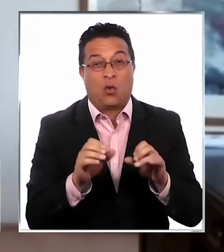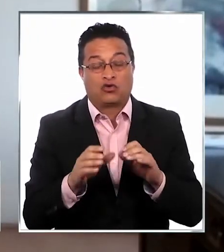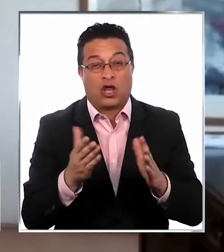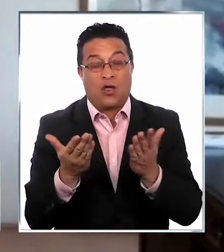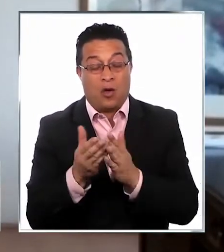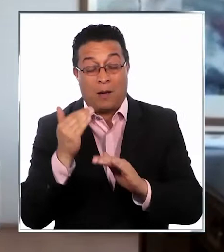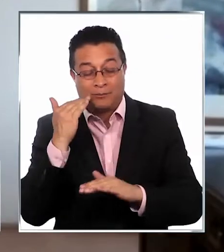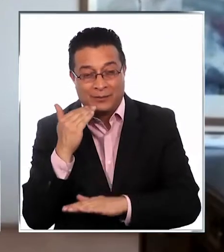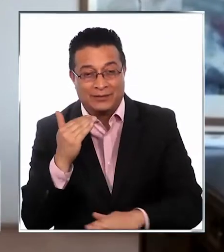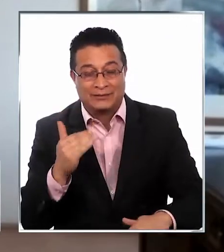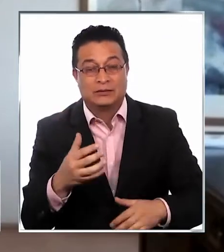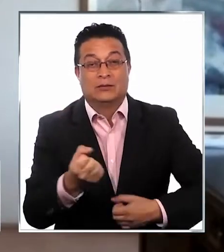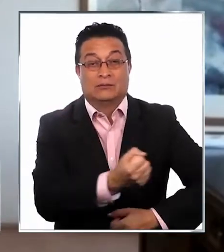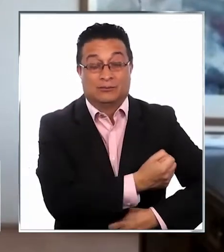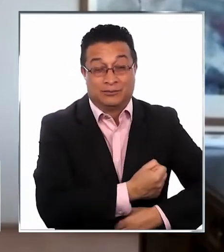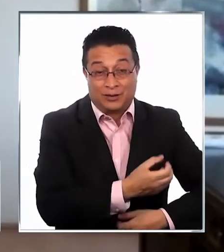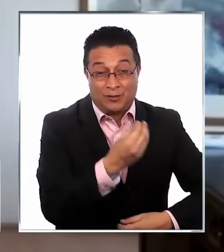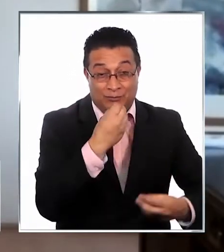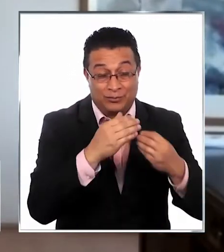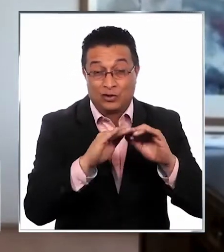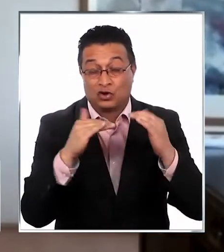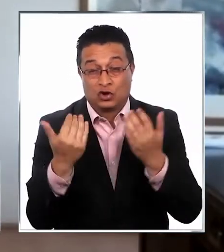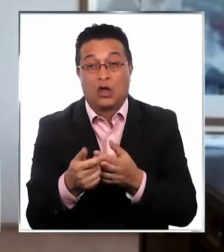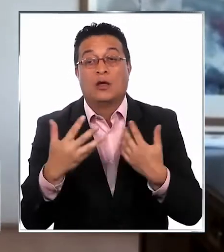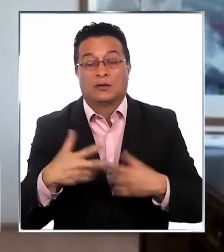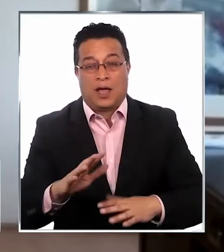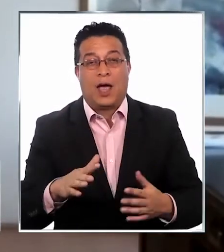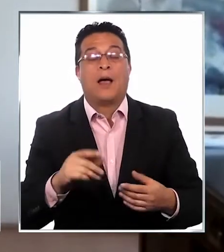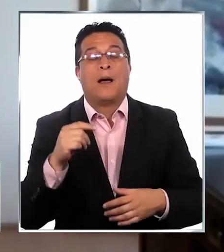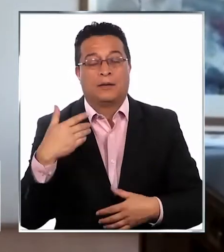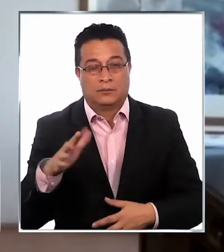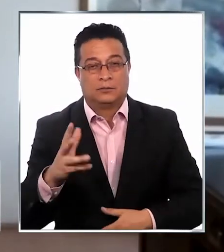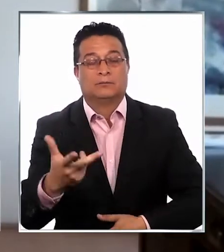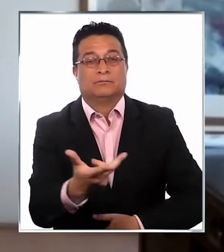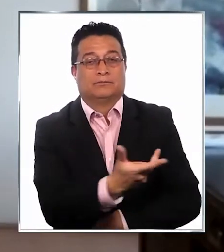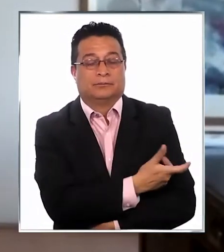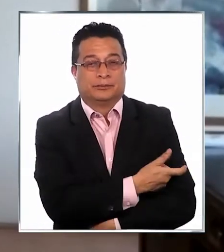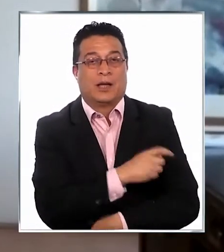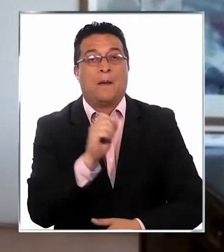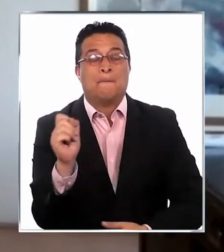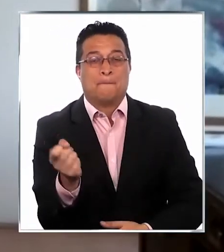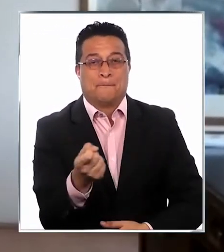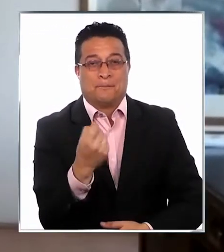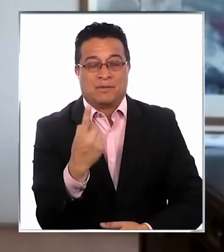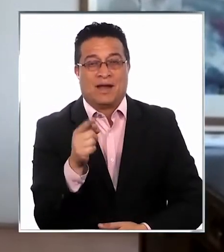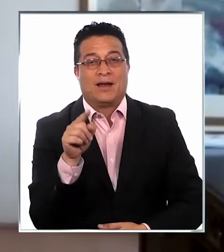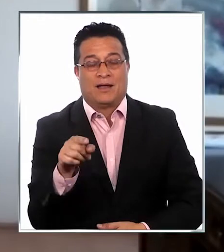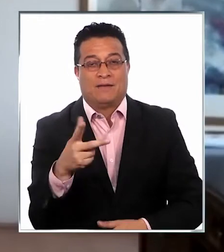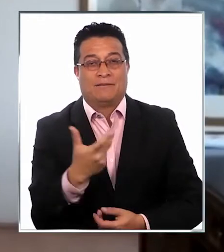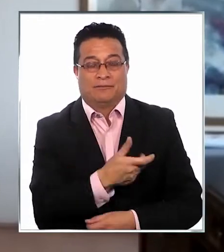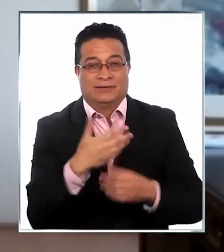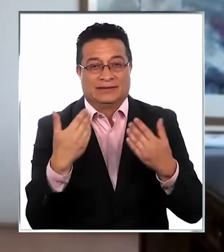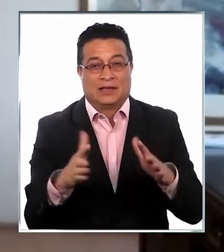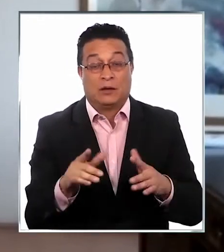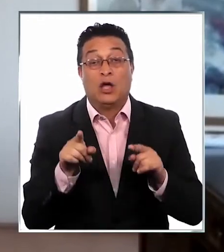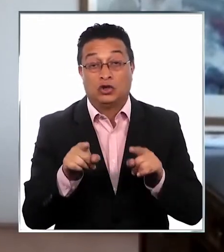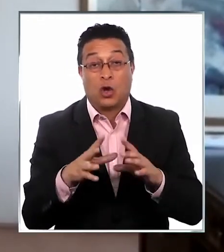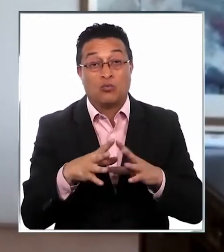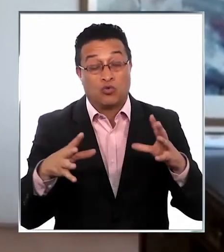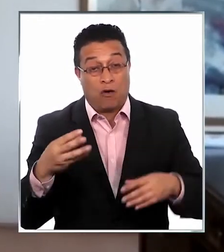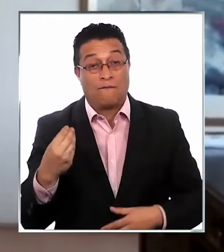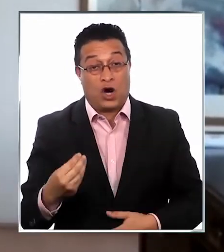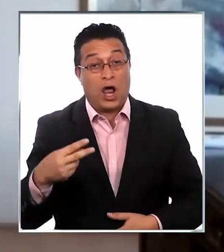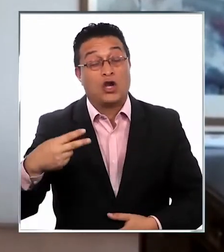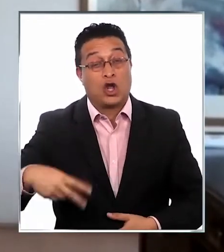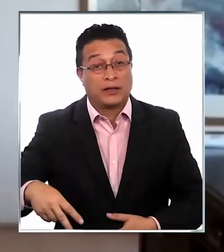de párvulo, manipuladores de alimentos, van a haber recibido ya su primera dosis de la vacuna, lo que ciertamente es una muy buena noticia